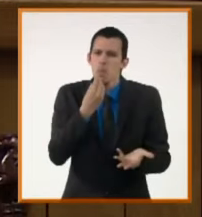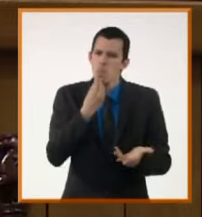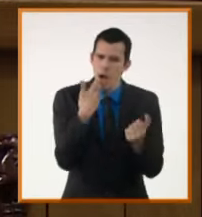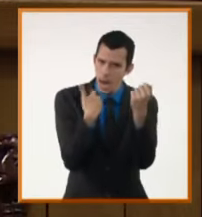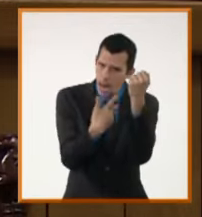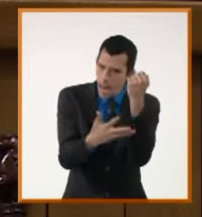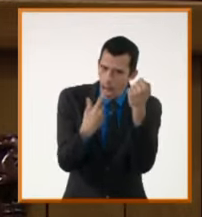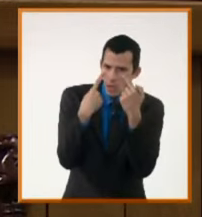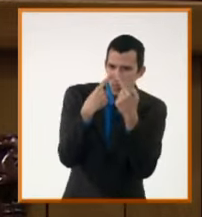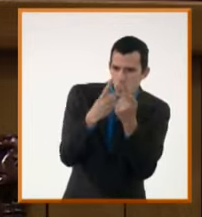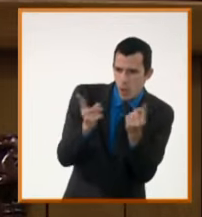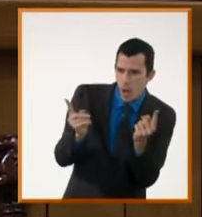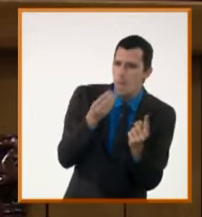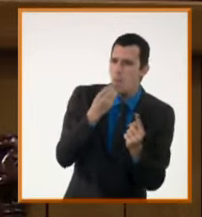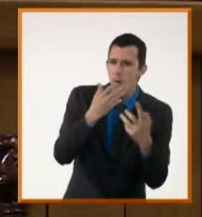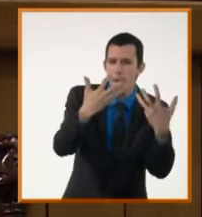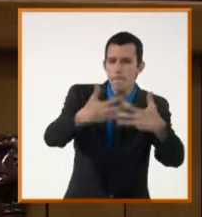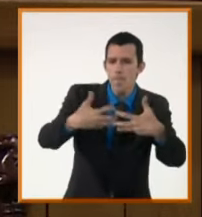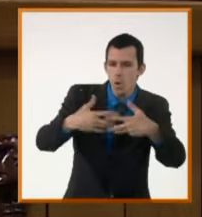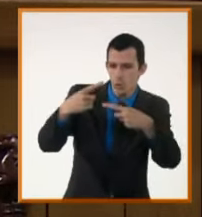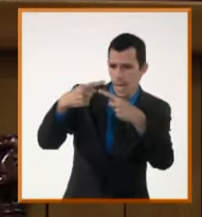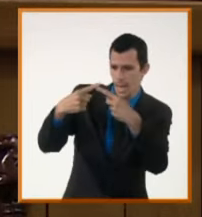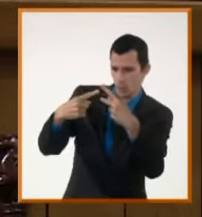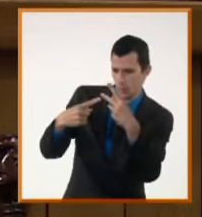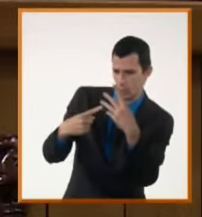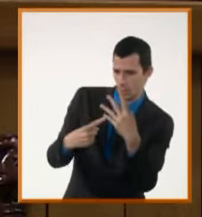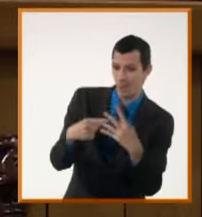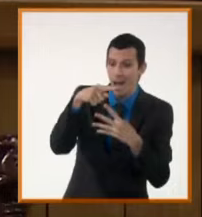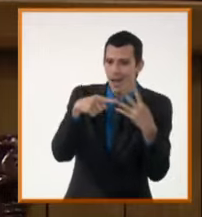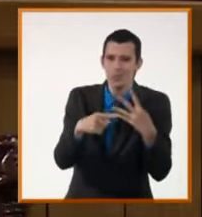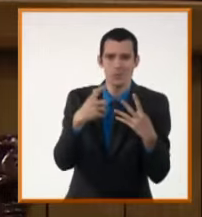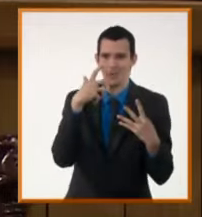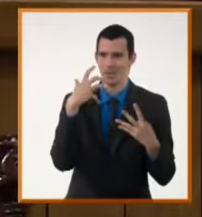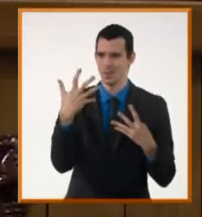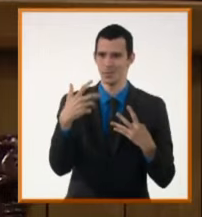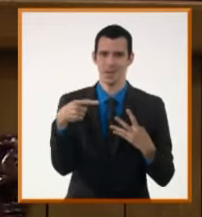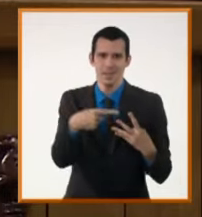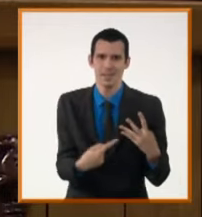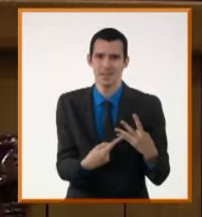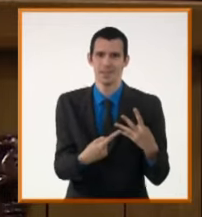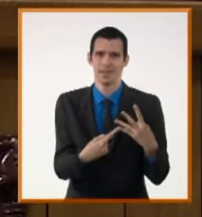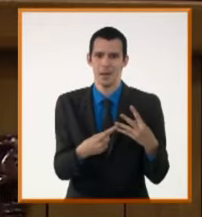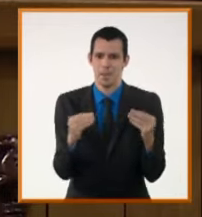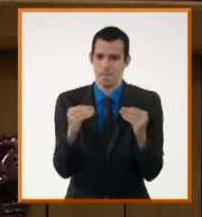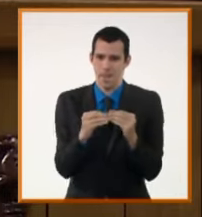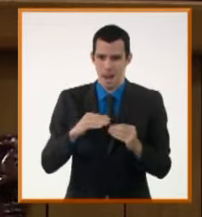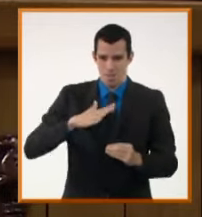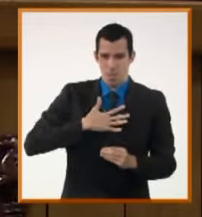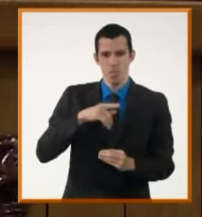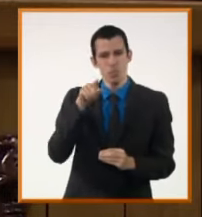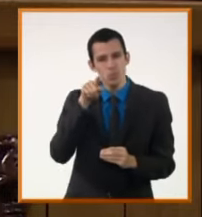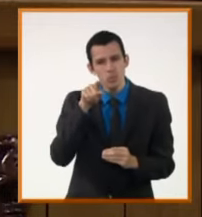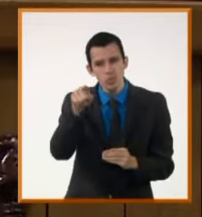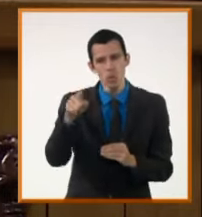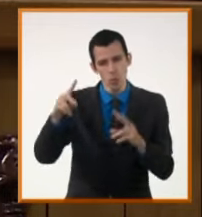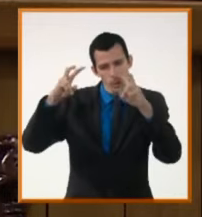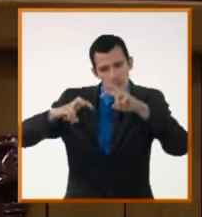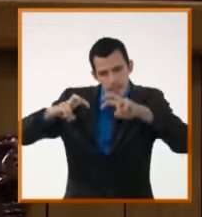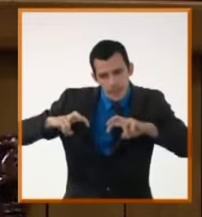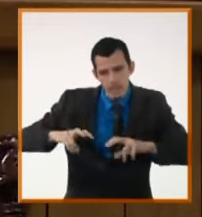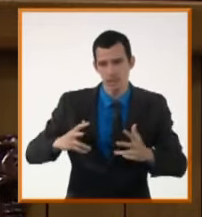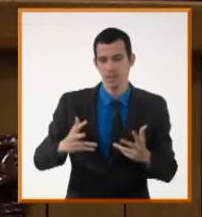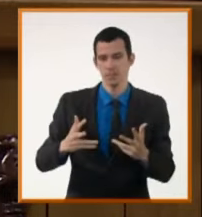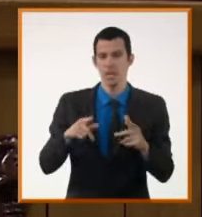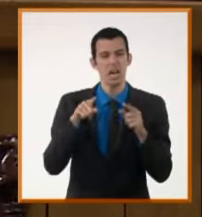yo de producir determinado renglón y autoabastecer. Eso no se condujo bien.